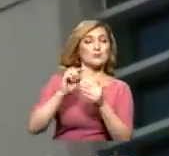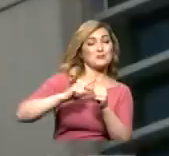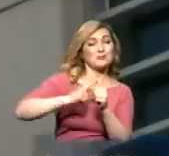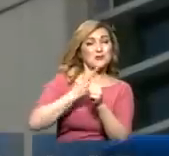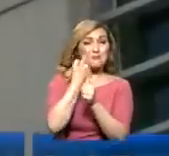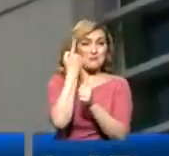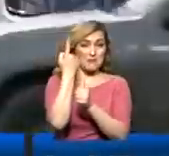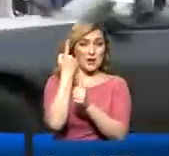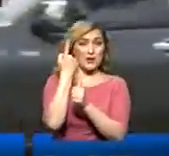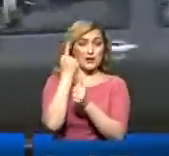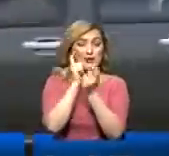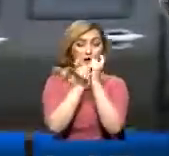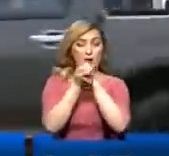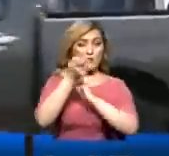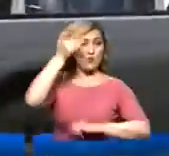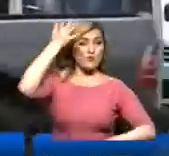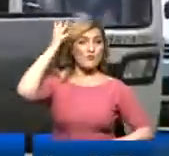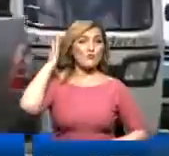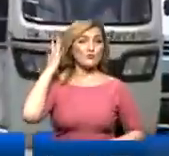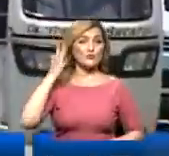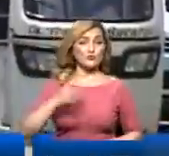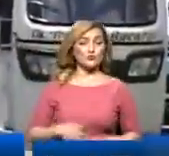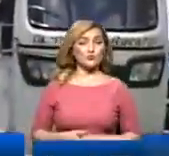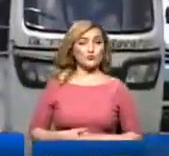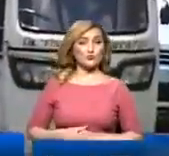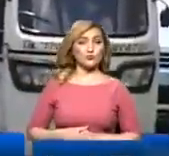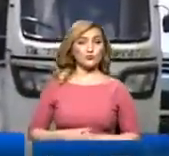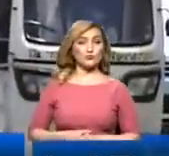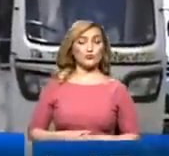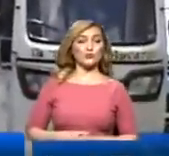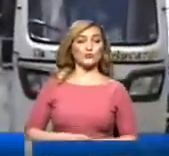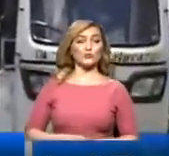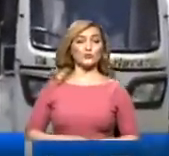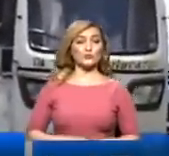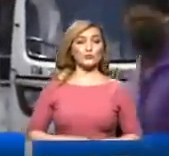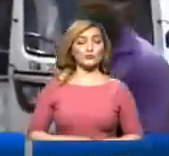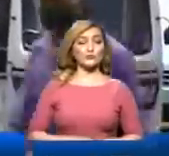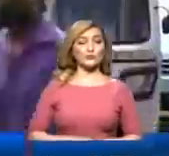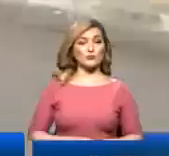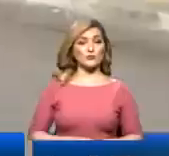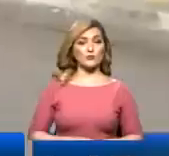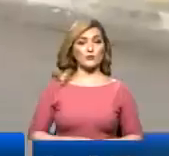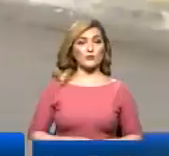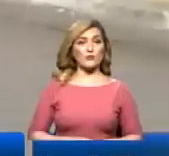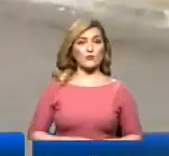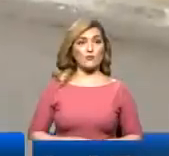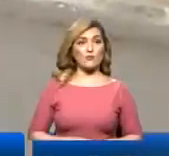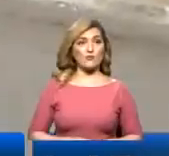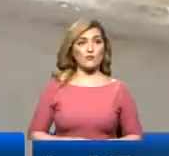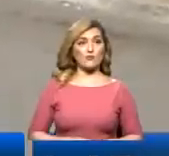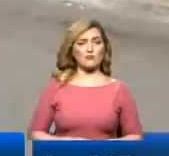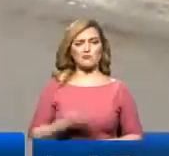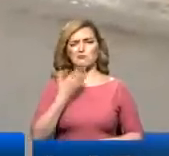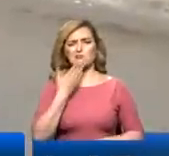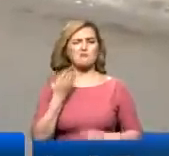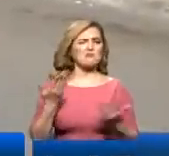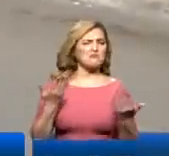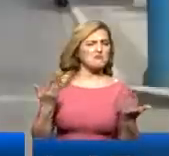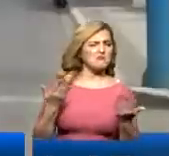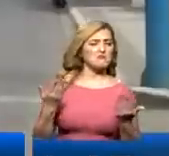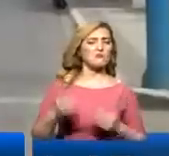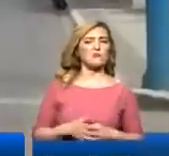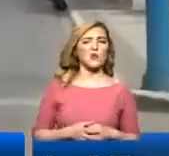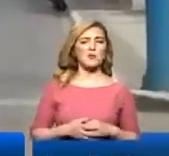primer cantón del país en dar el paso de cambio de semáforo del rojo a amarillo. ¿Y cómo van las cosas? Según las